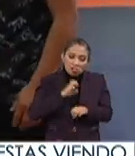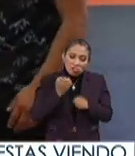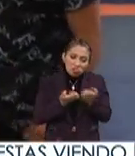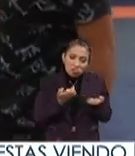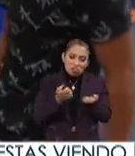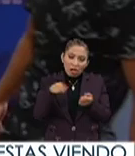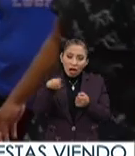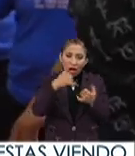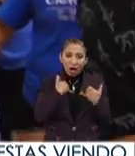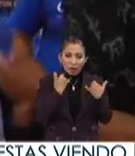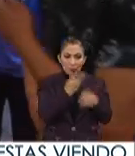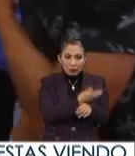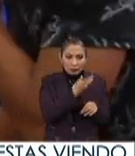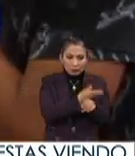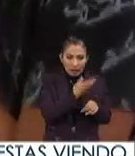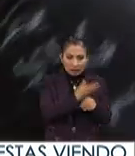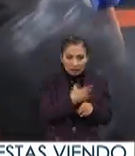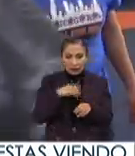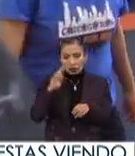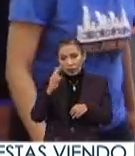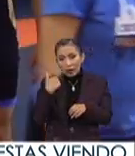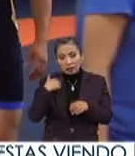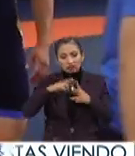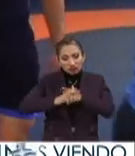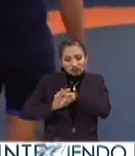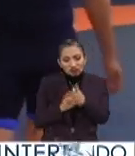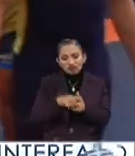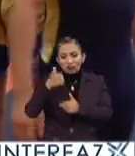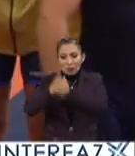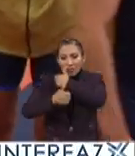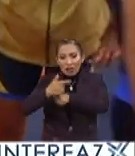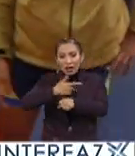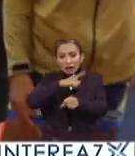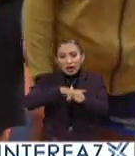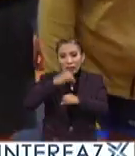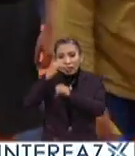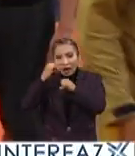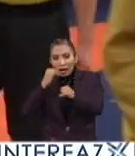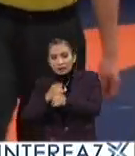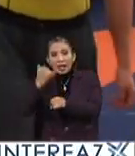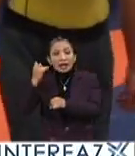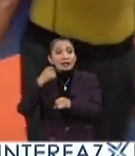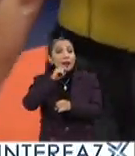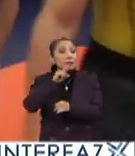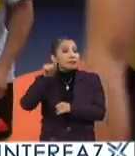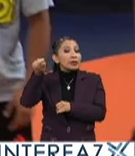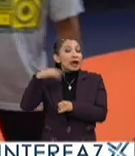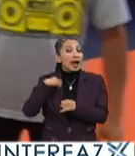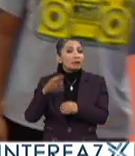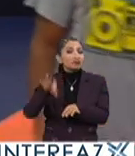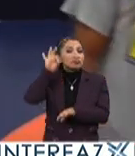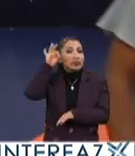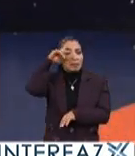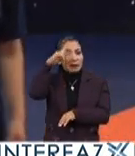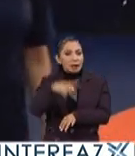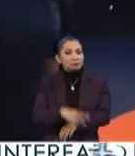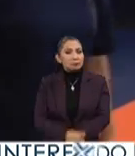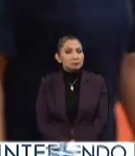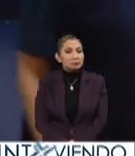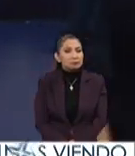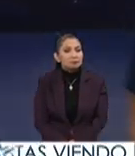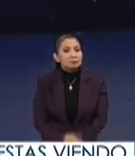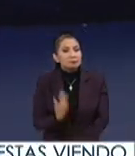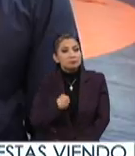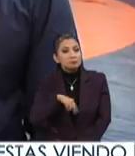nivel preparatoria y universitario, llevando a los luchadores a competencias nacionales, internacionales e incluso a la selección de nuestro país.